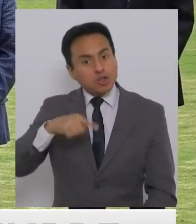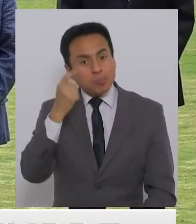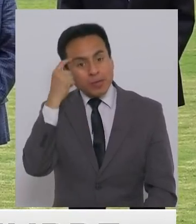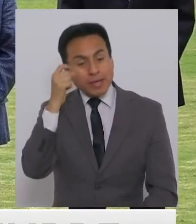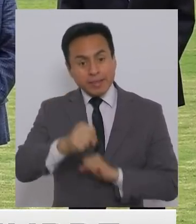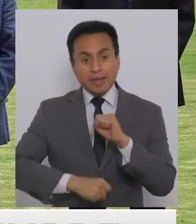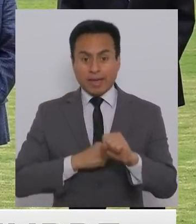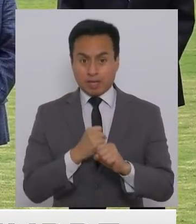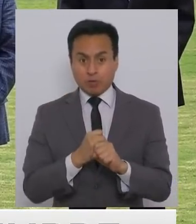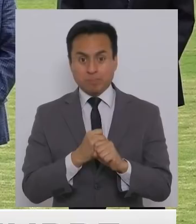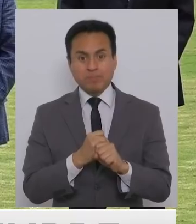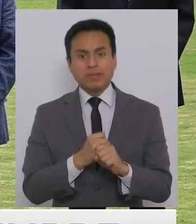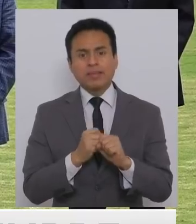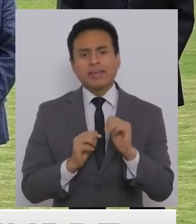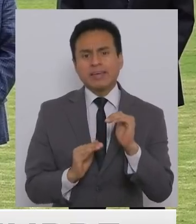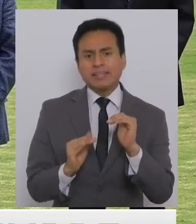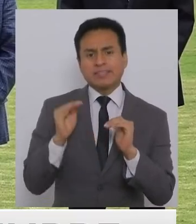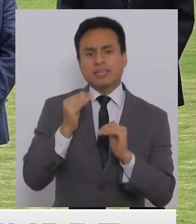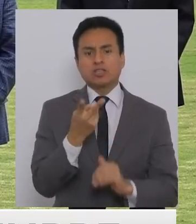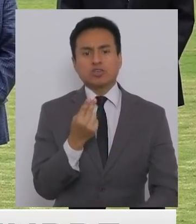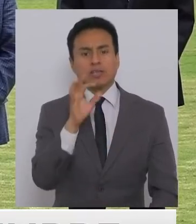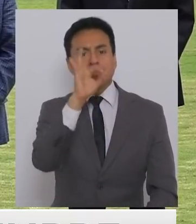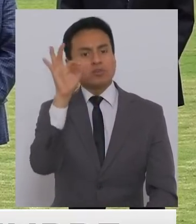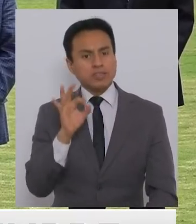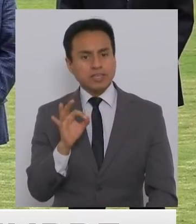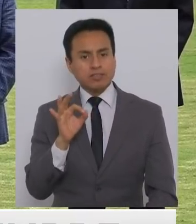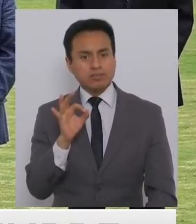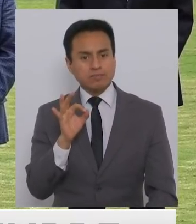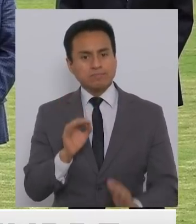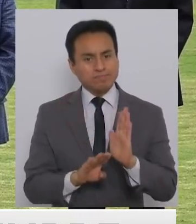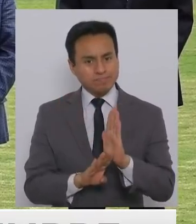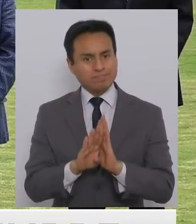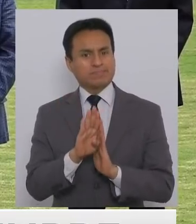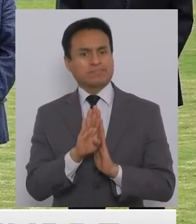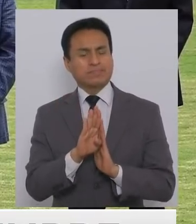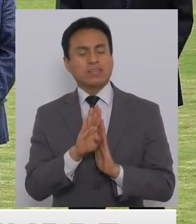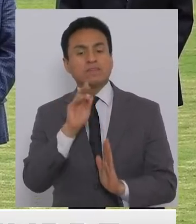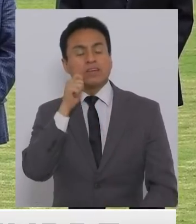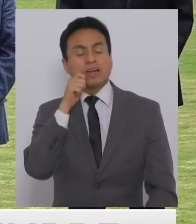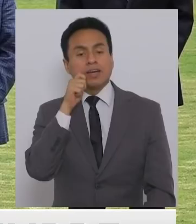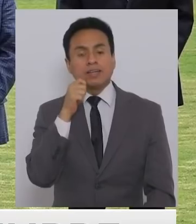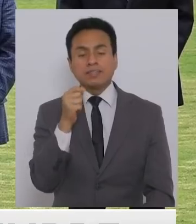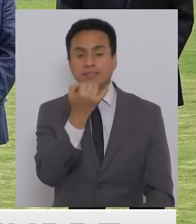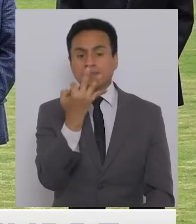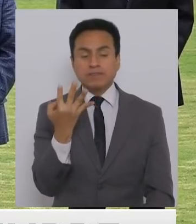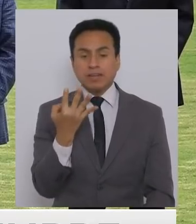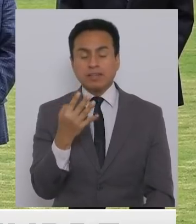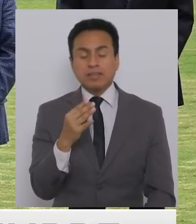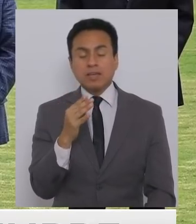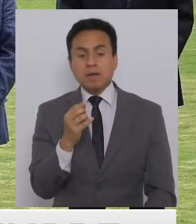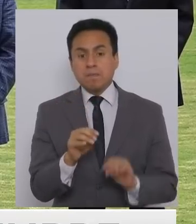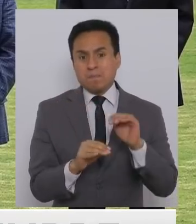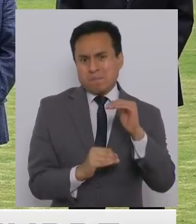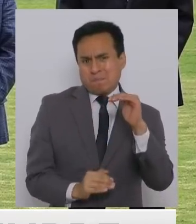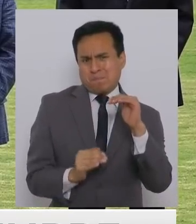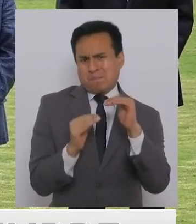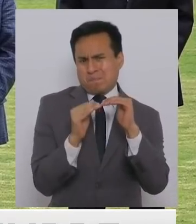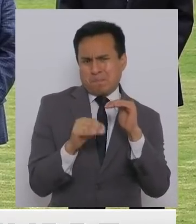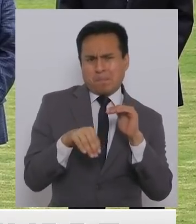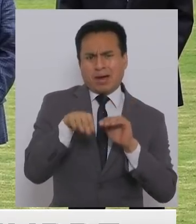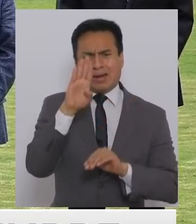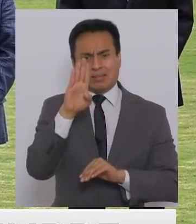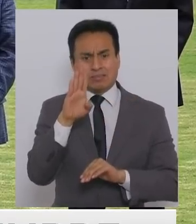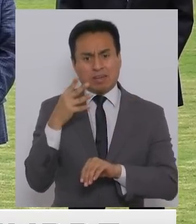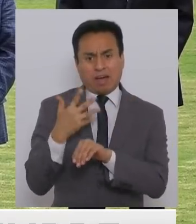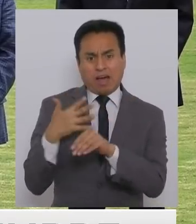año crecer en torno al 12%. Quiero decir que esta es la cifra de crecimiento más alta desde que